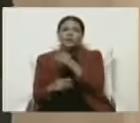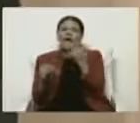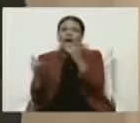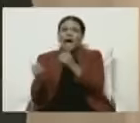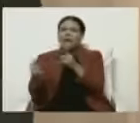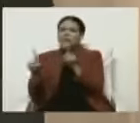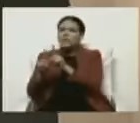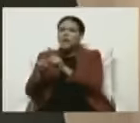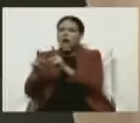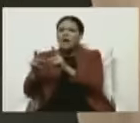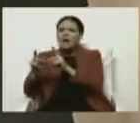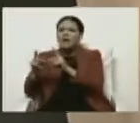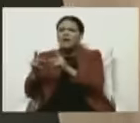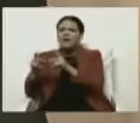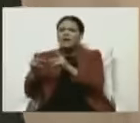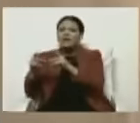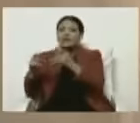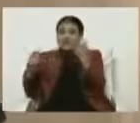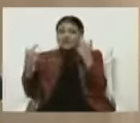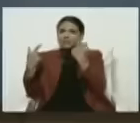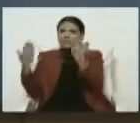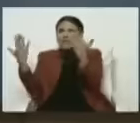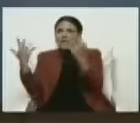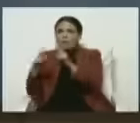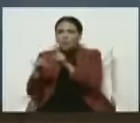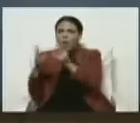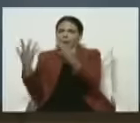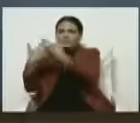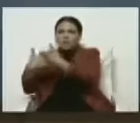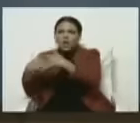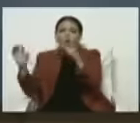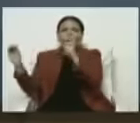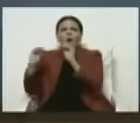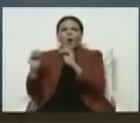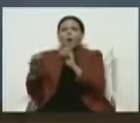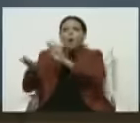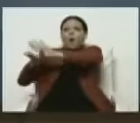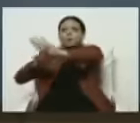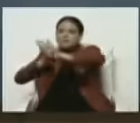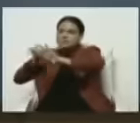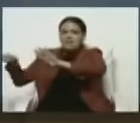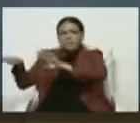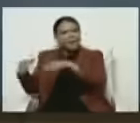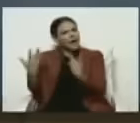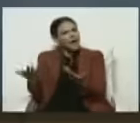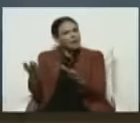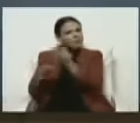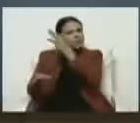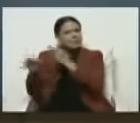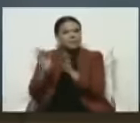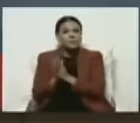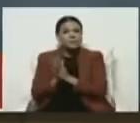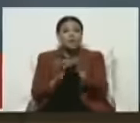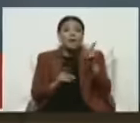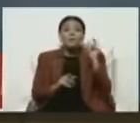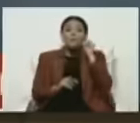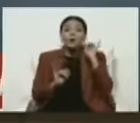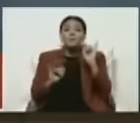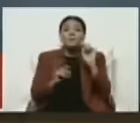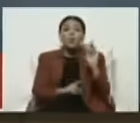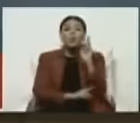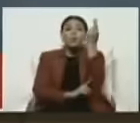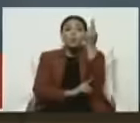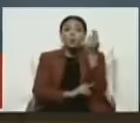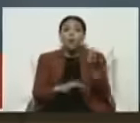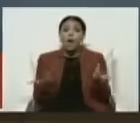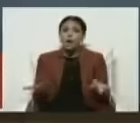estos dos temas, no? Bueno, interesante tu pregunta. Tú vienes de Uruguay.